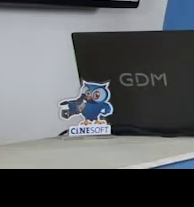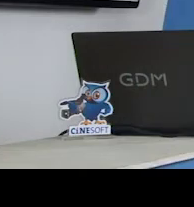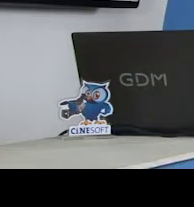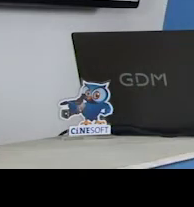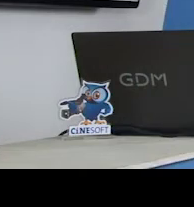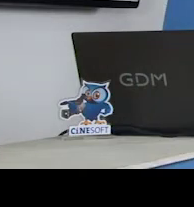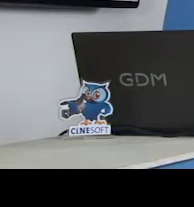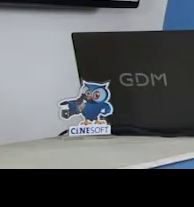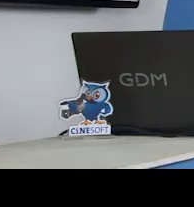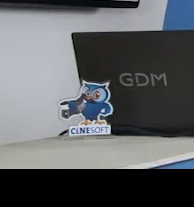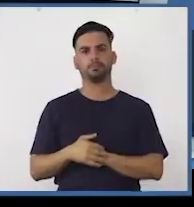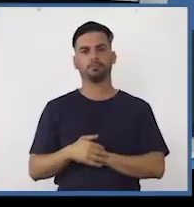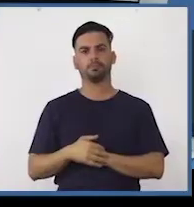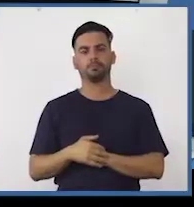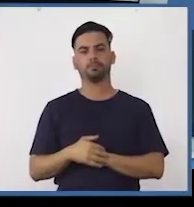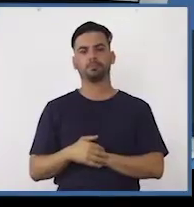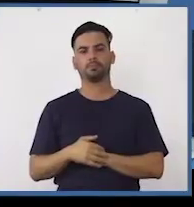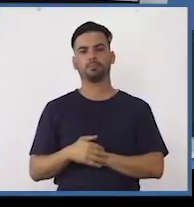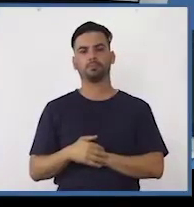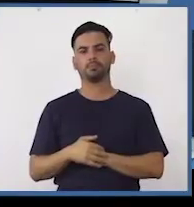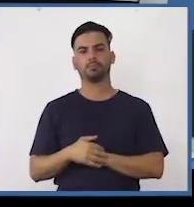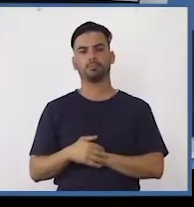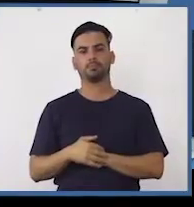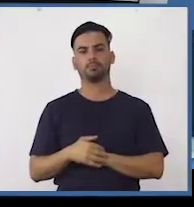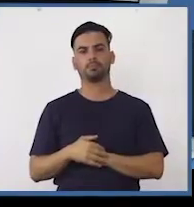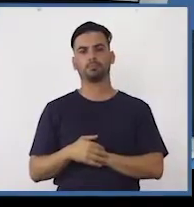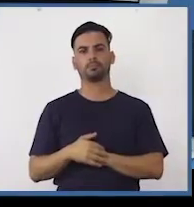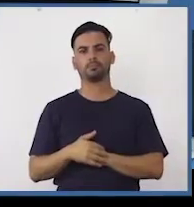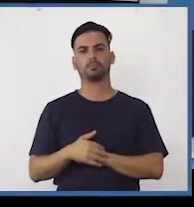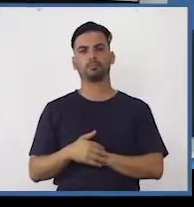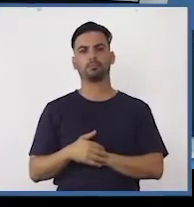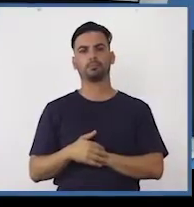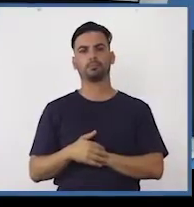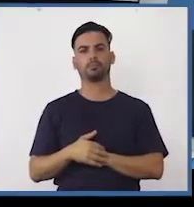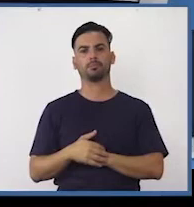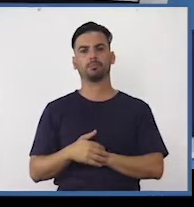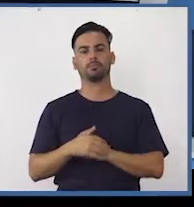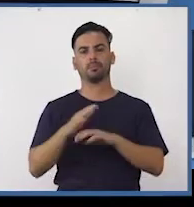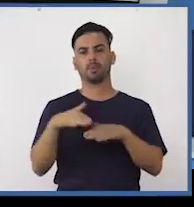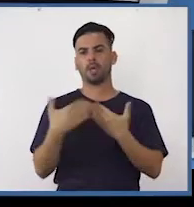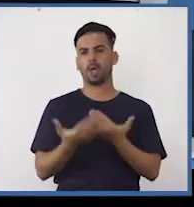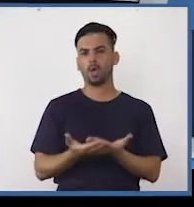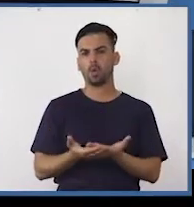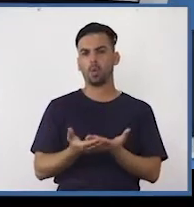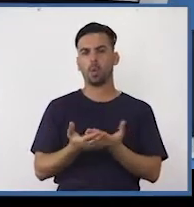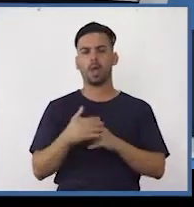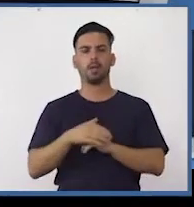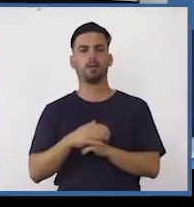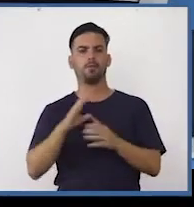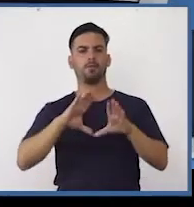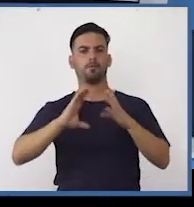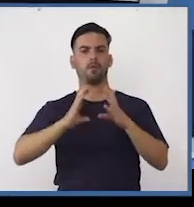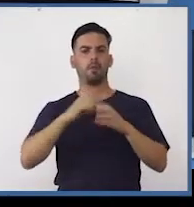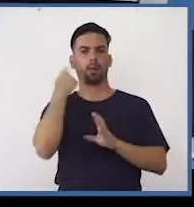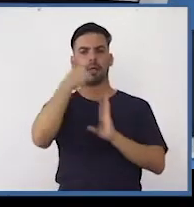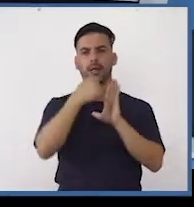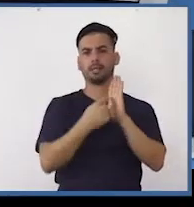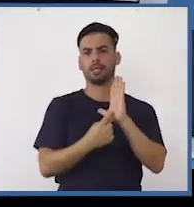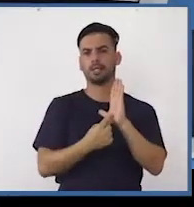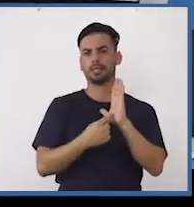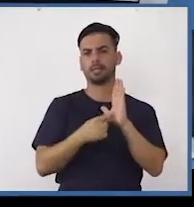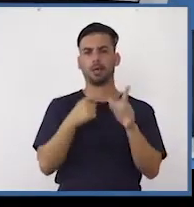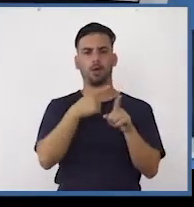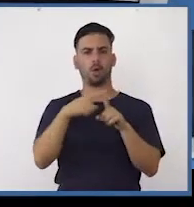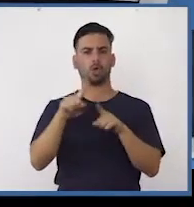Ahora, ¿cuáles son las magnitudes que caracterizan a las ondas? Que dice que la amplitud de una onda es la